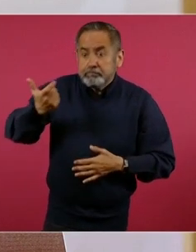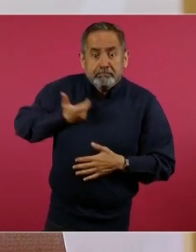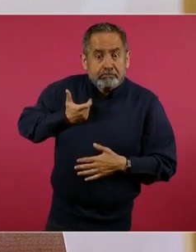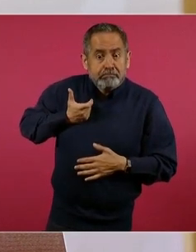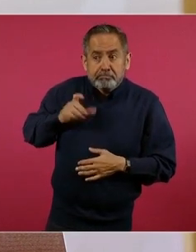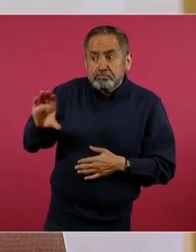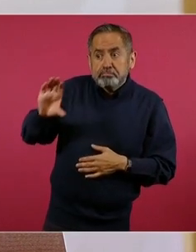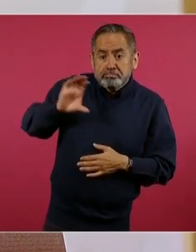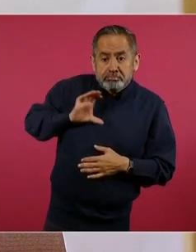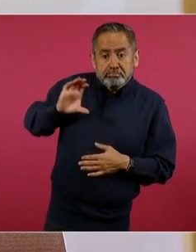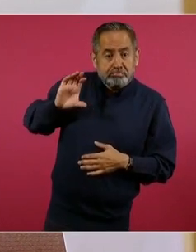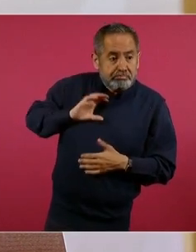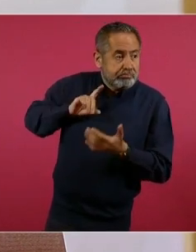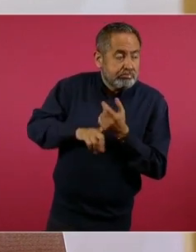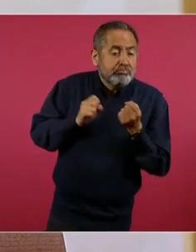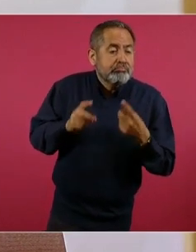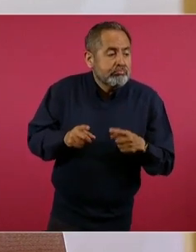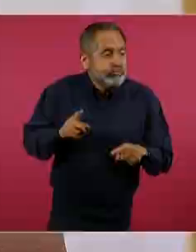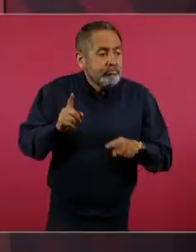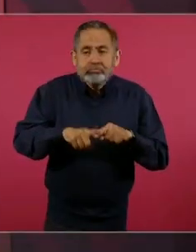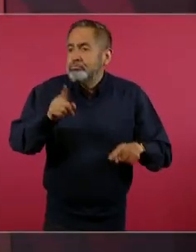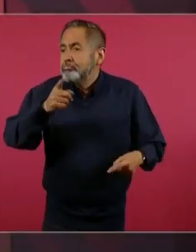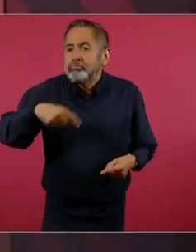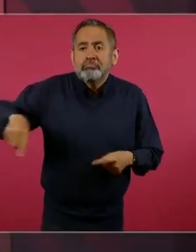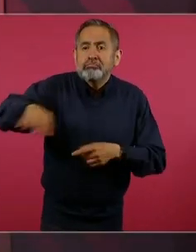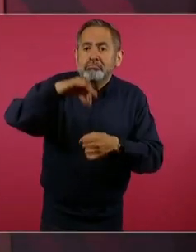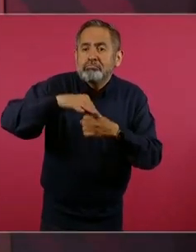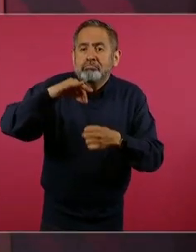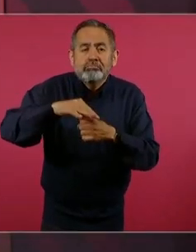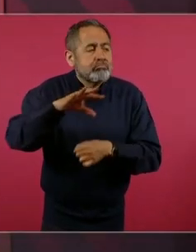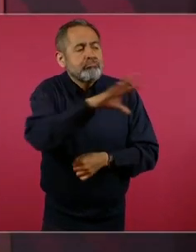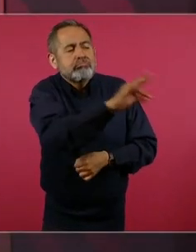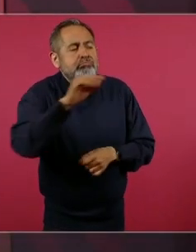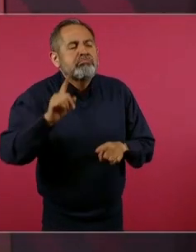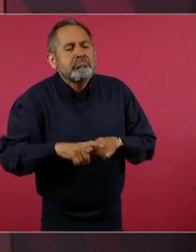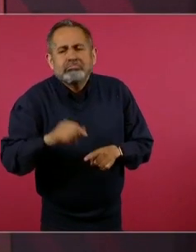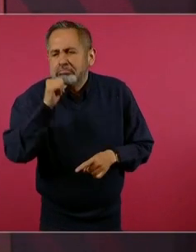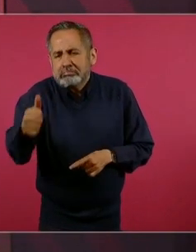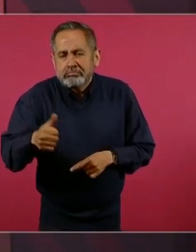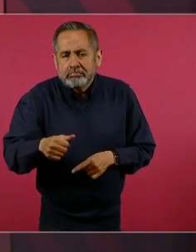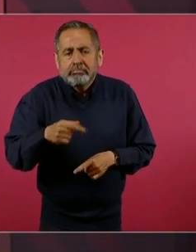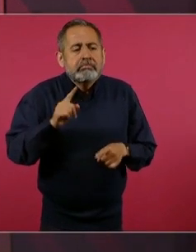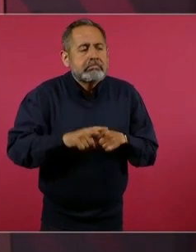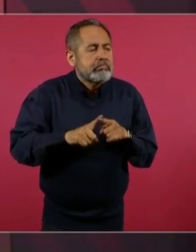y que no lo eligió nadie más que Salina.